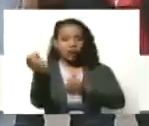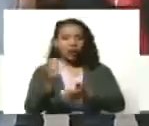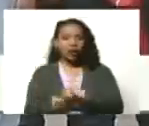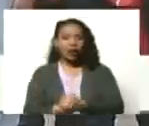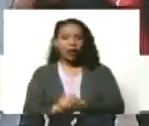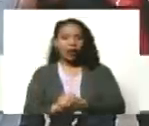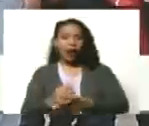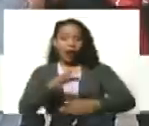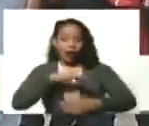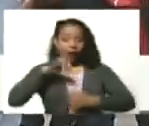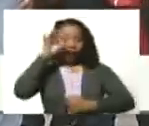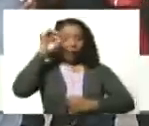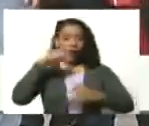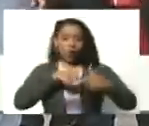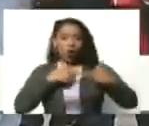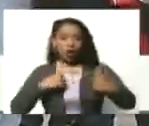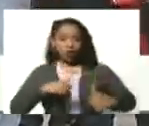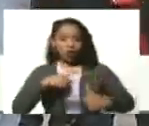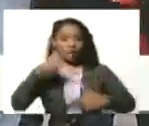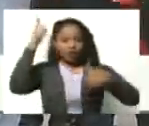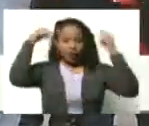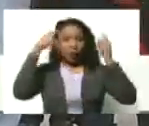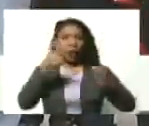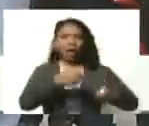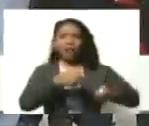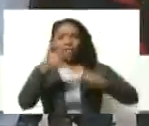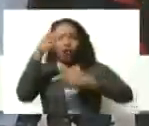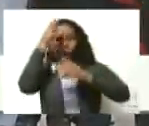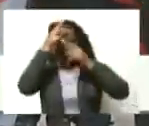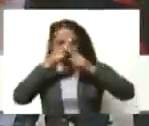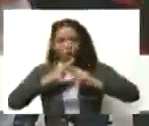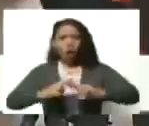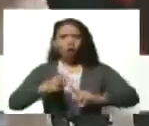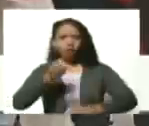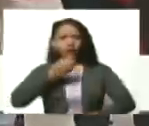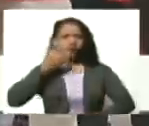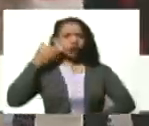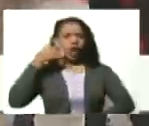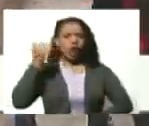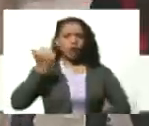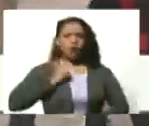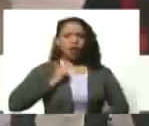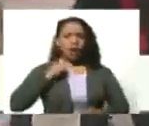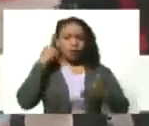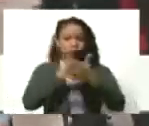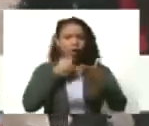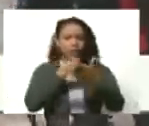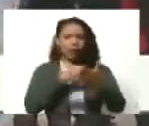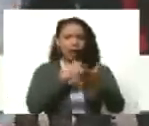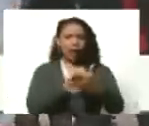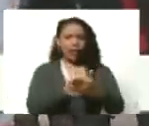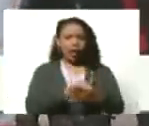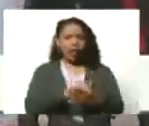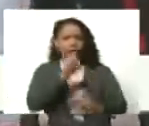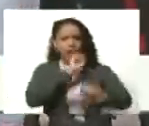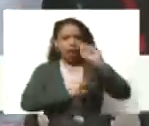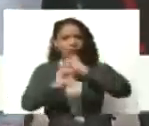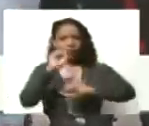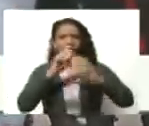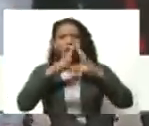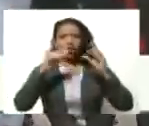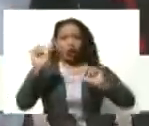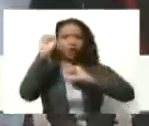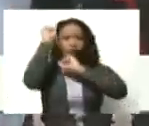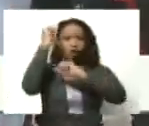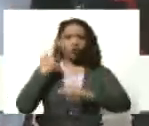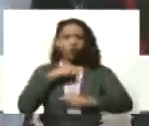alma y el corazón del comandante Hugo Chávez para llevarlo con honor, con dignidad, en cualquier batalla, en cualquier combate y en todas las